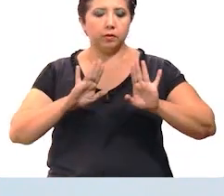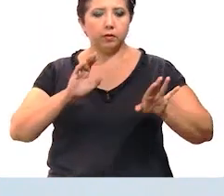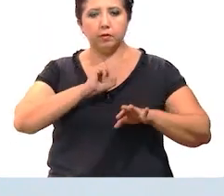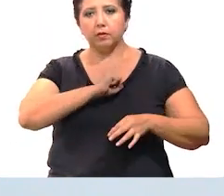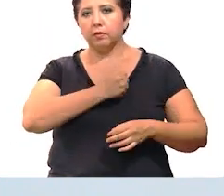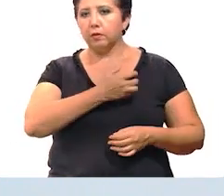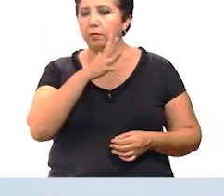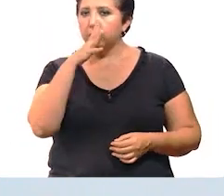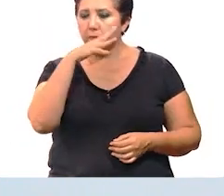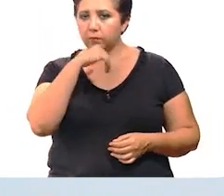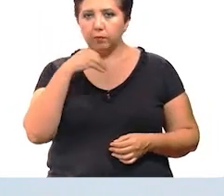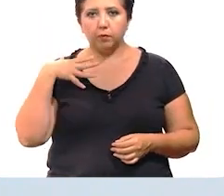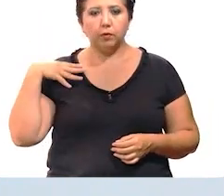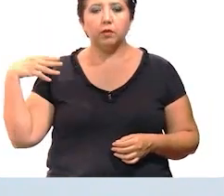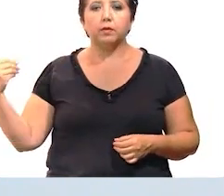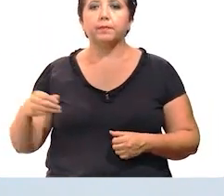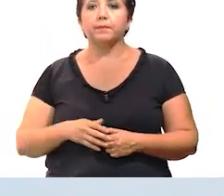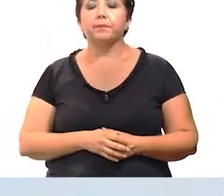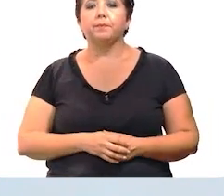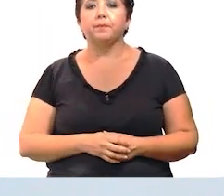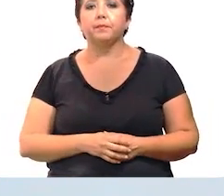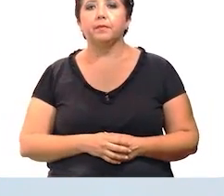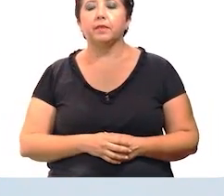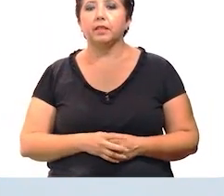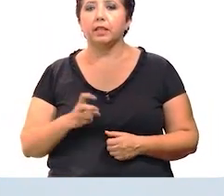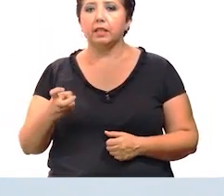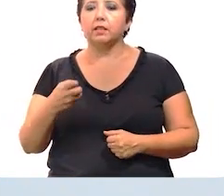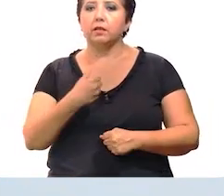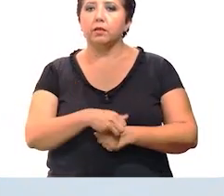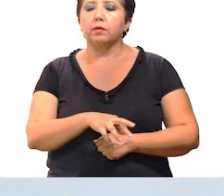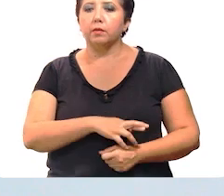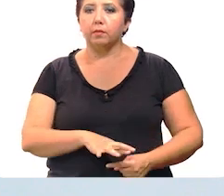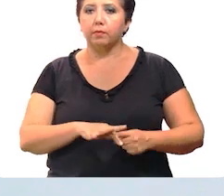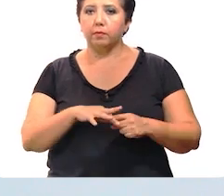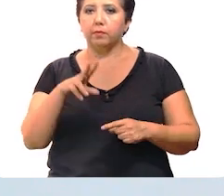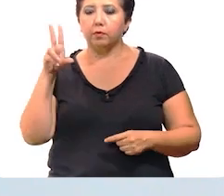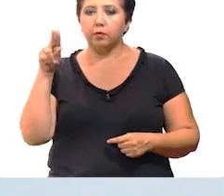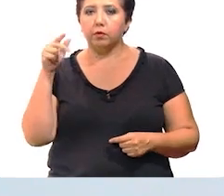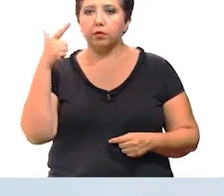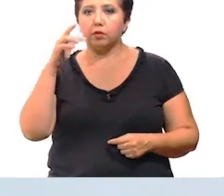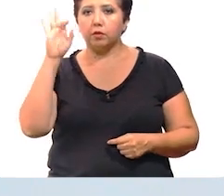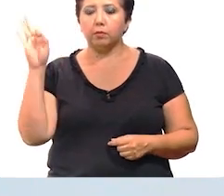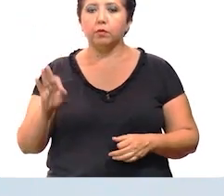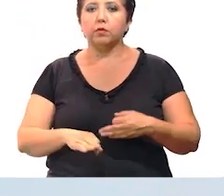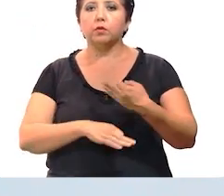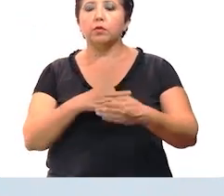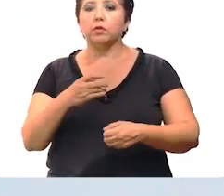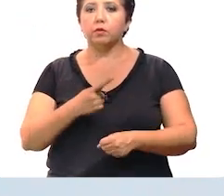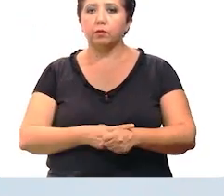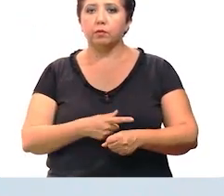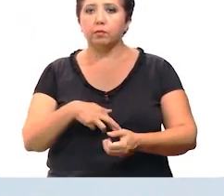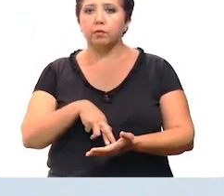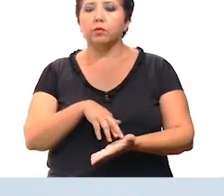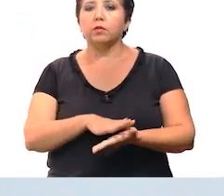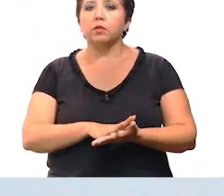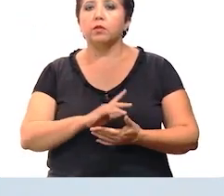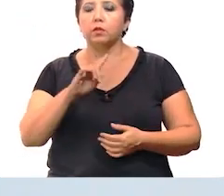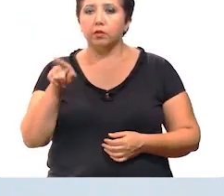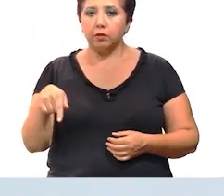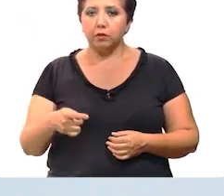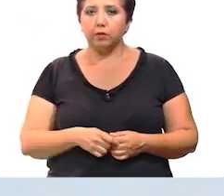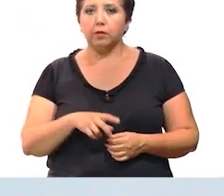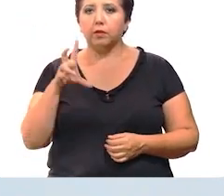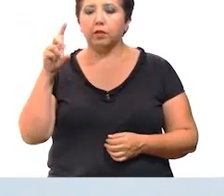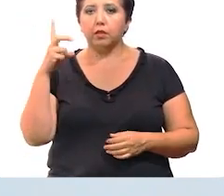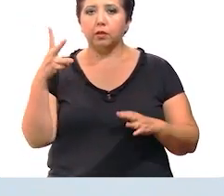recuperaron, no presentan síntomas ni pueden contagiar. Esta cifra representa el 87% del total de contagios registrados, que